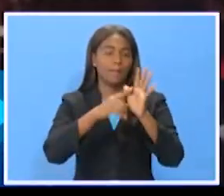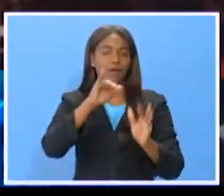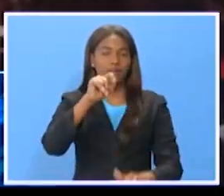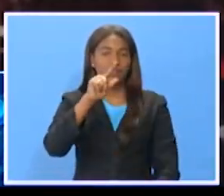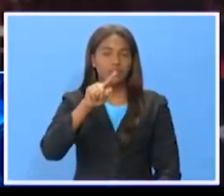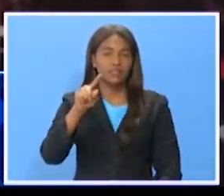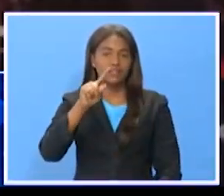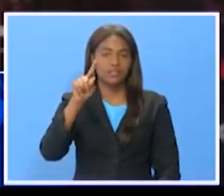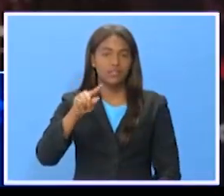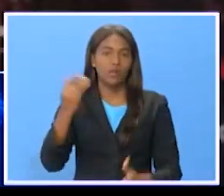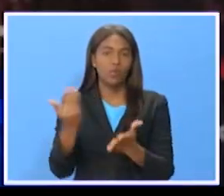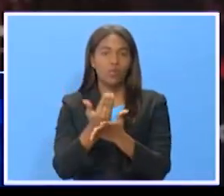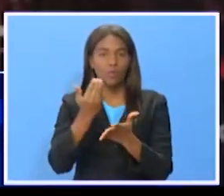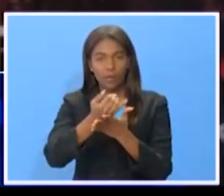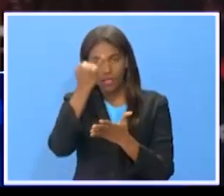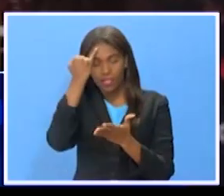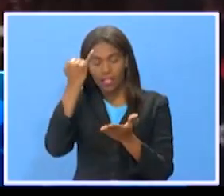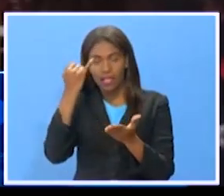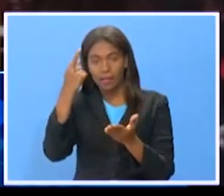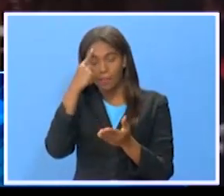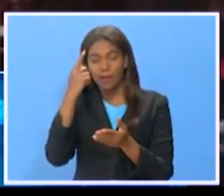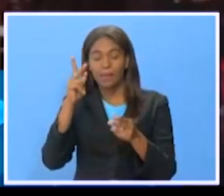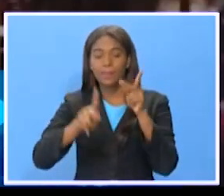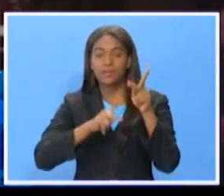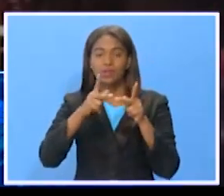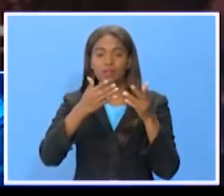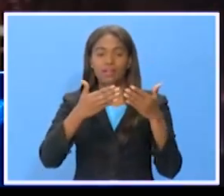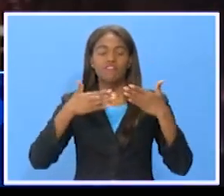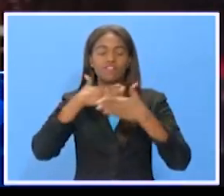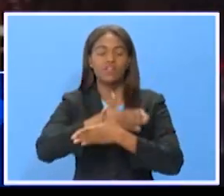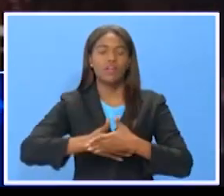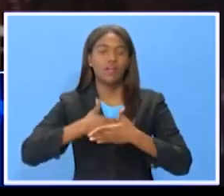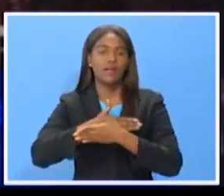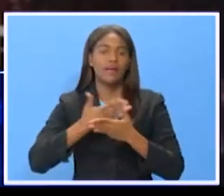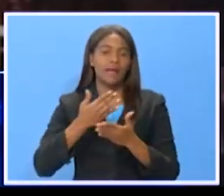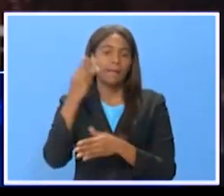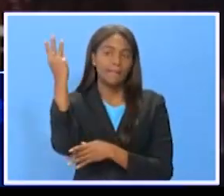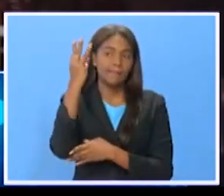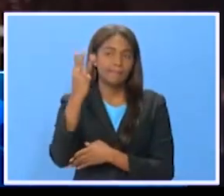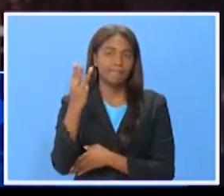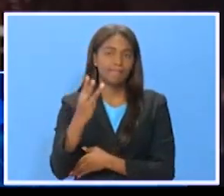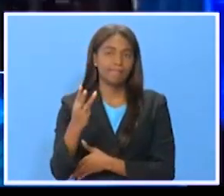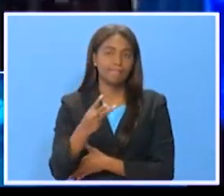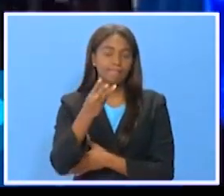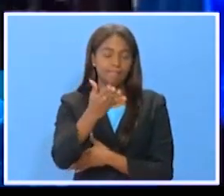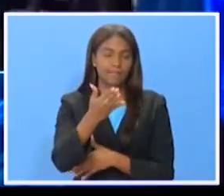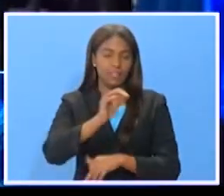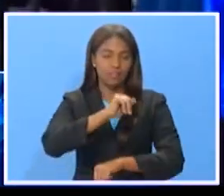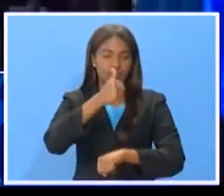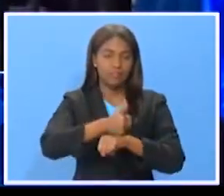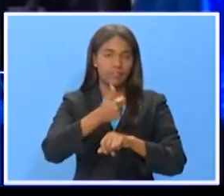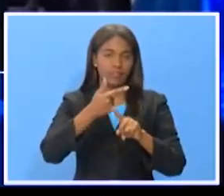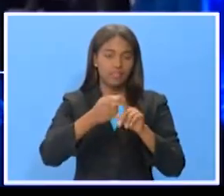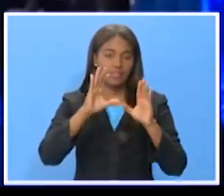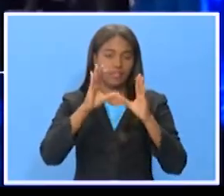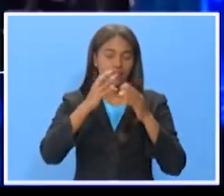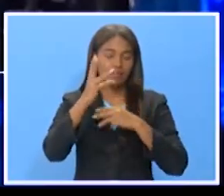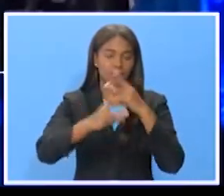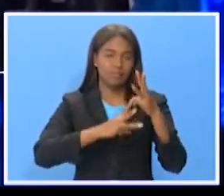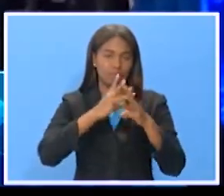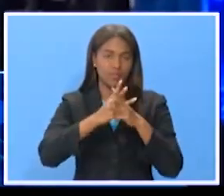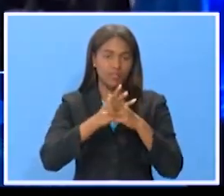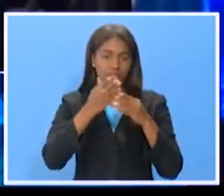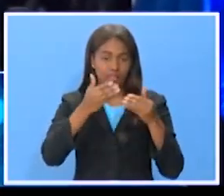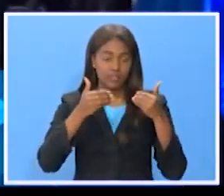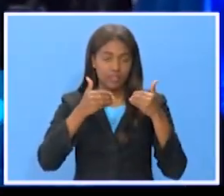en innovadoras propuestas a un creciente público que disfruta en grande cada miércoles en un establecimiento de clase mundial. La